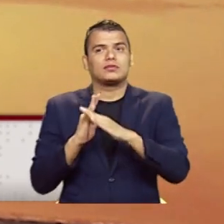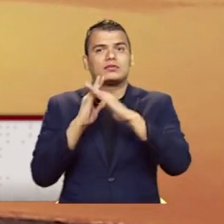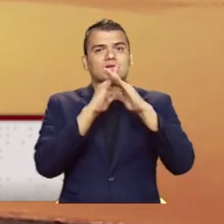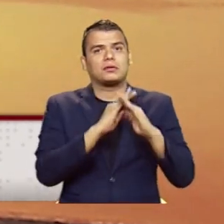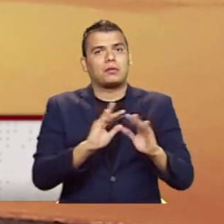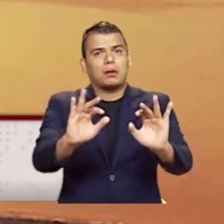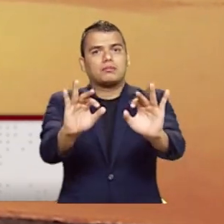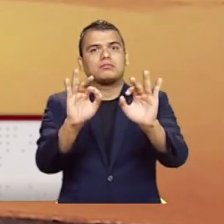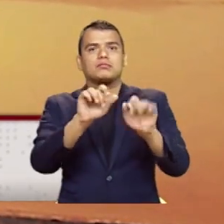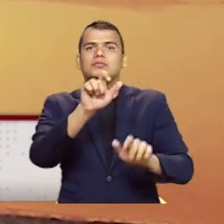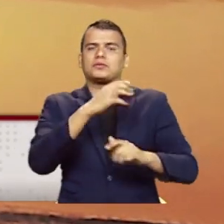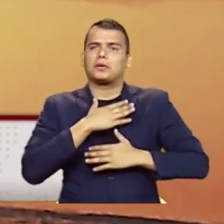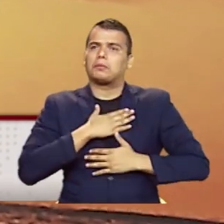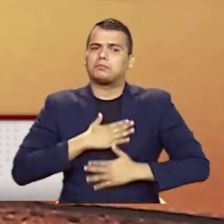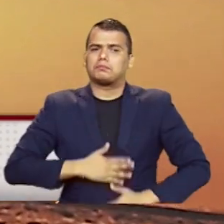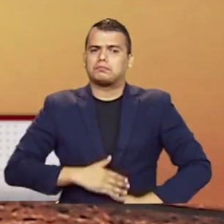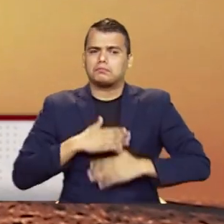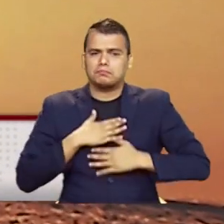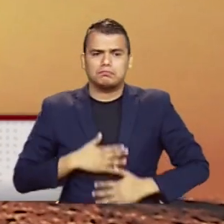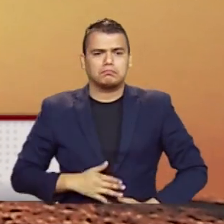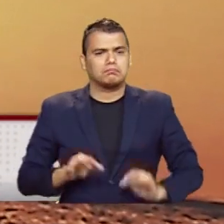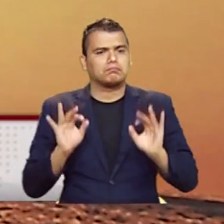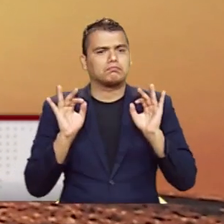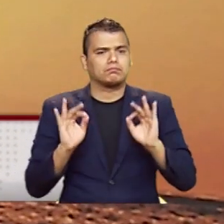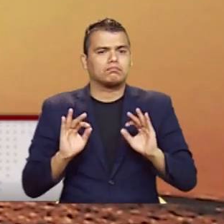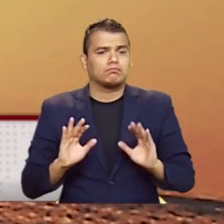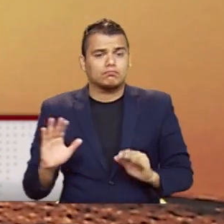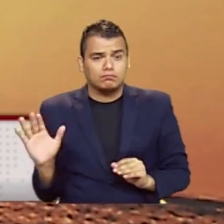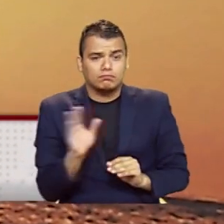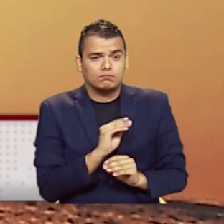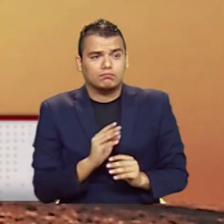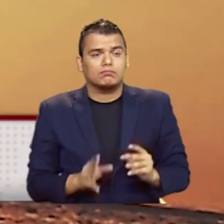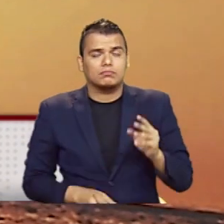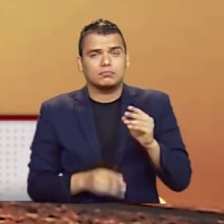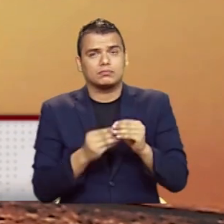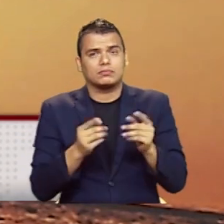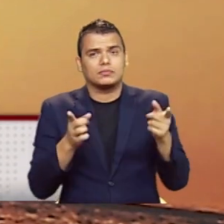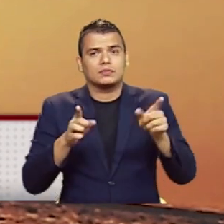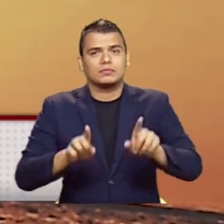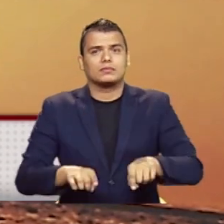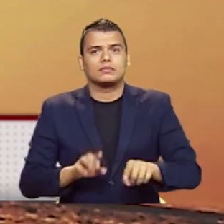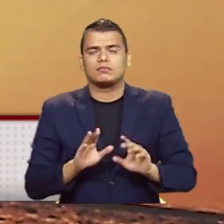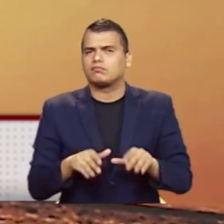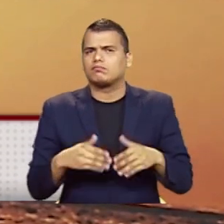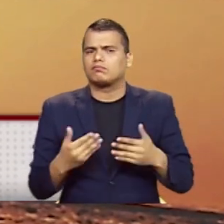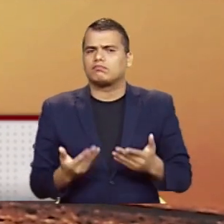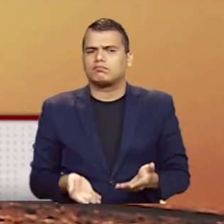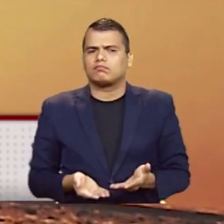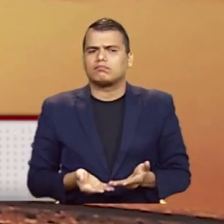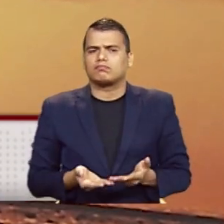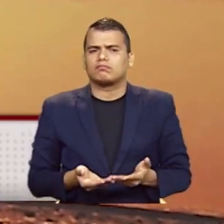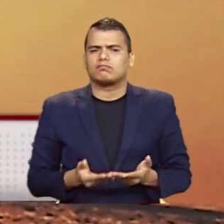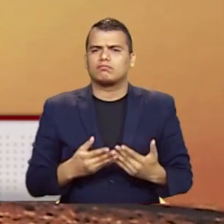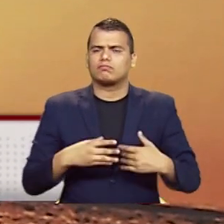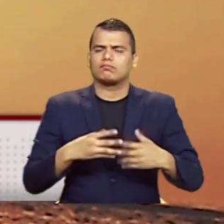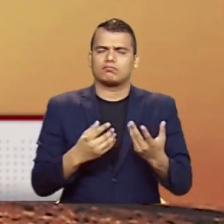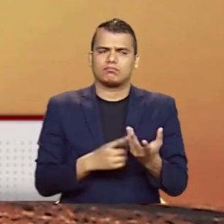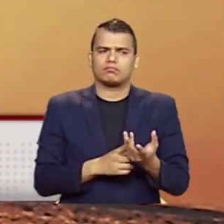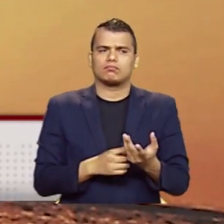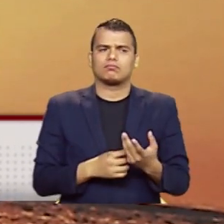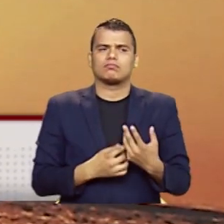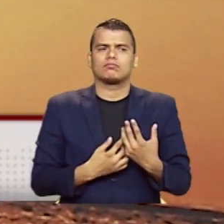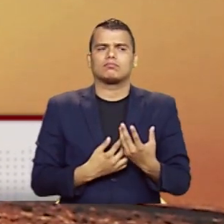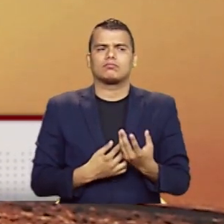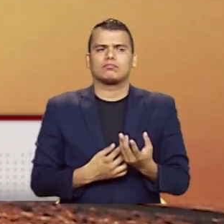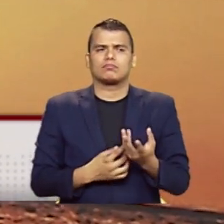nivel de satisfacción que han tenido los turistas cuando llegan al territorio. Es la articulación y el trabajo